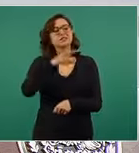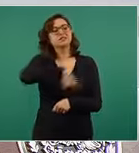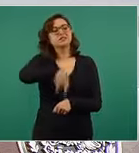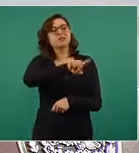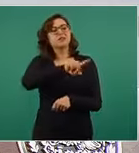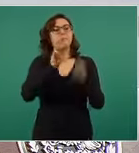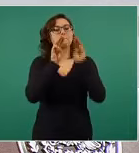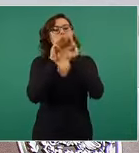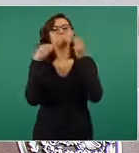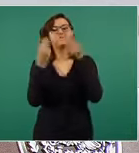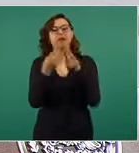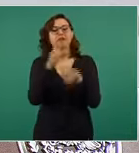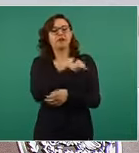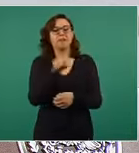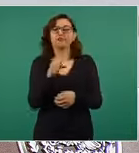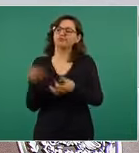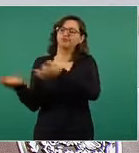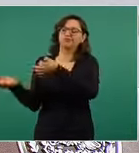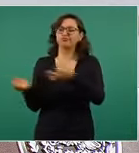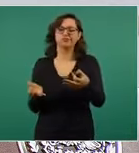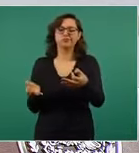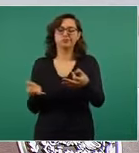la delincuencia.